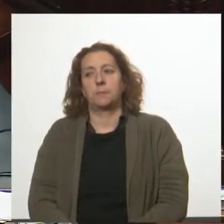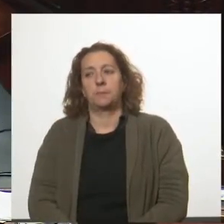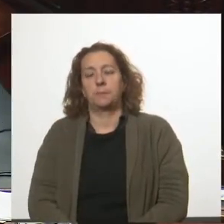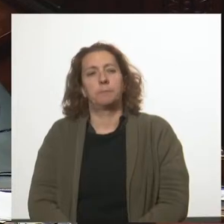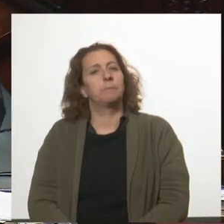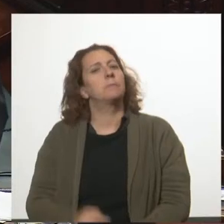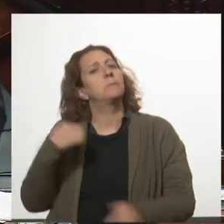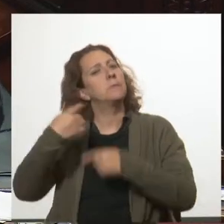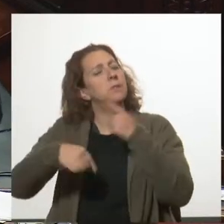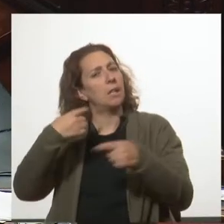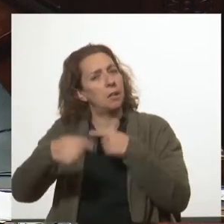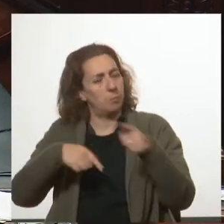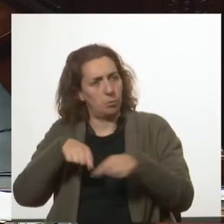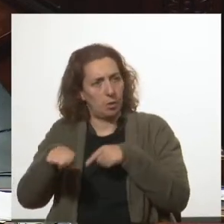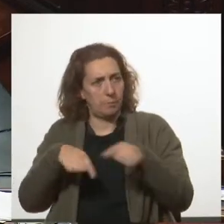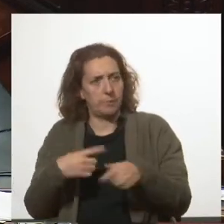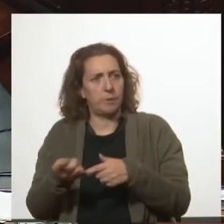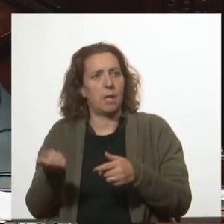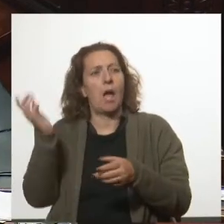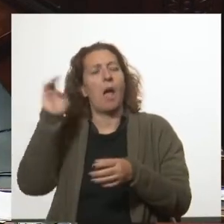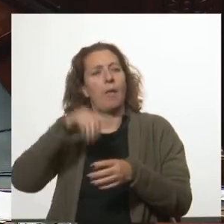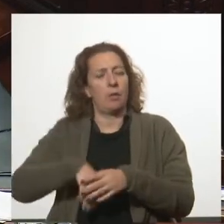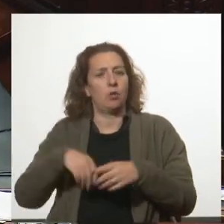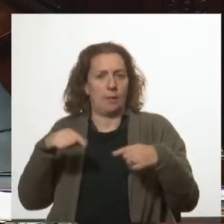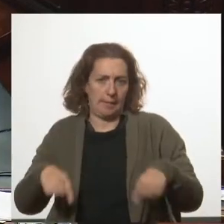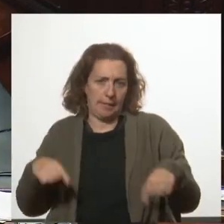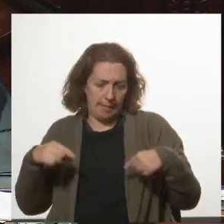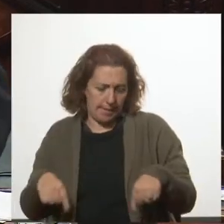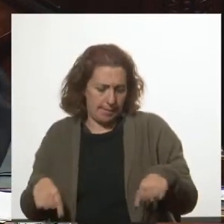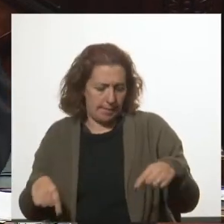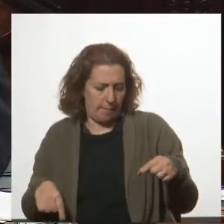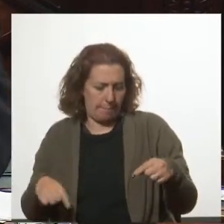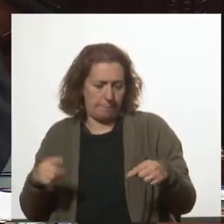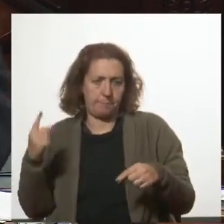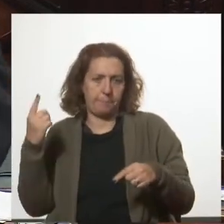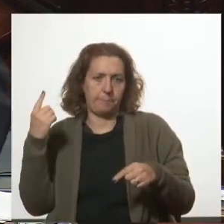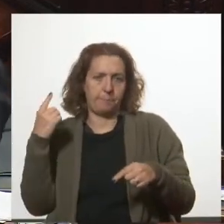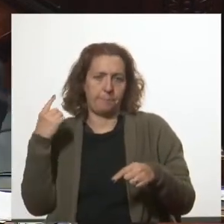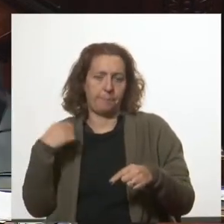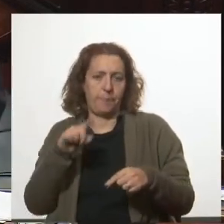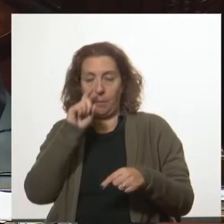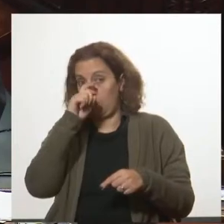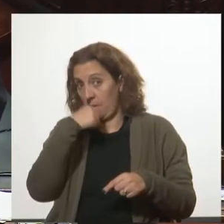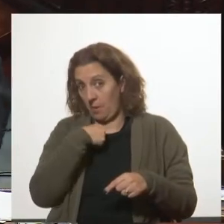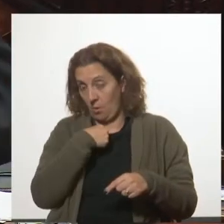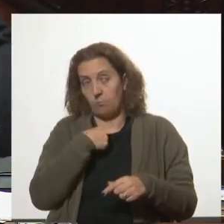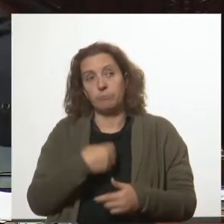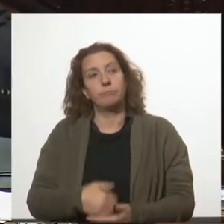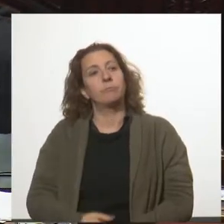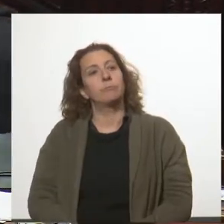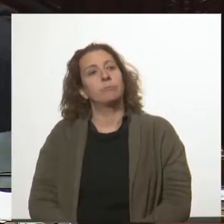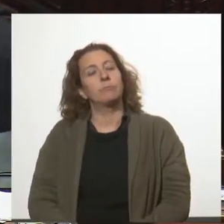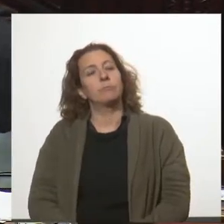seguimos el trámite dentro de la intendencia de montevideo